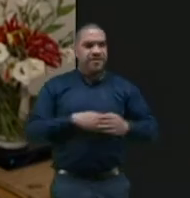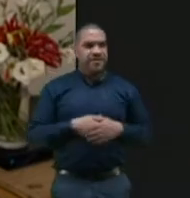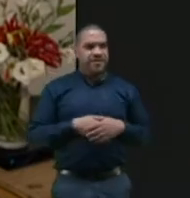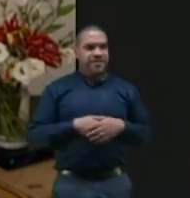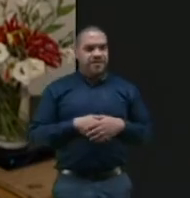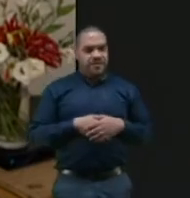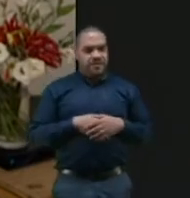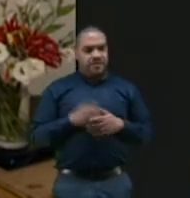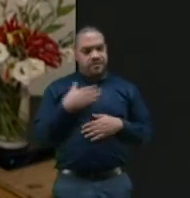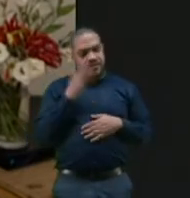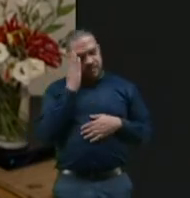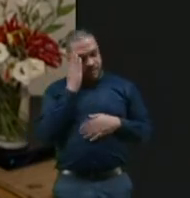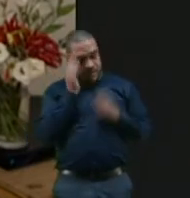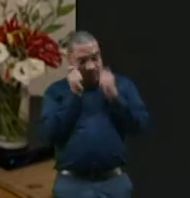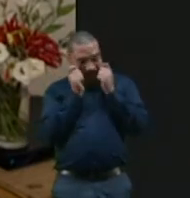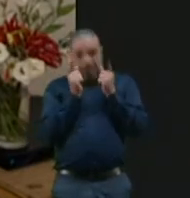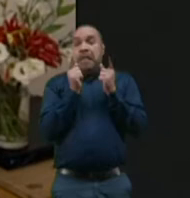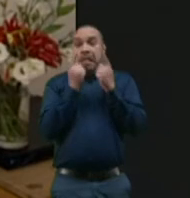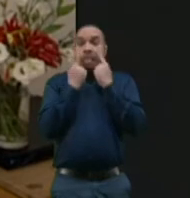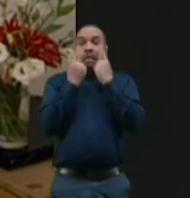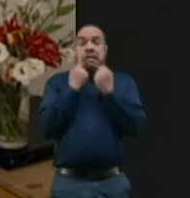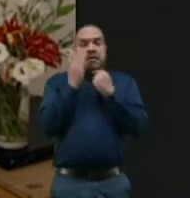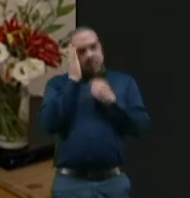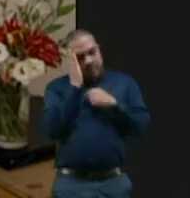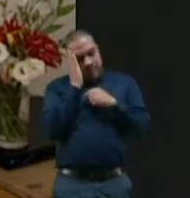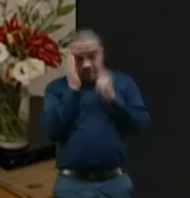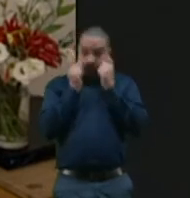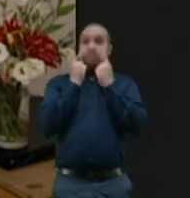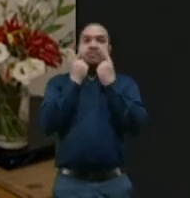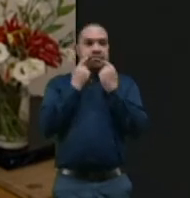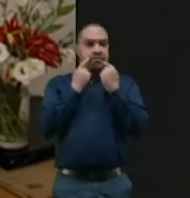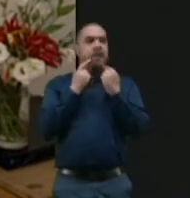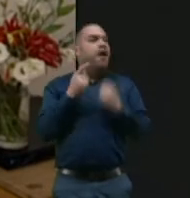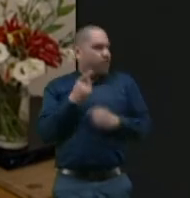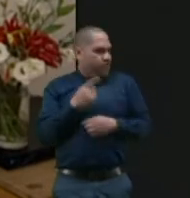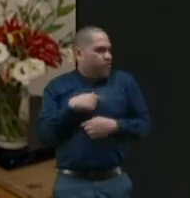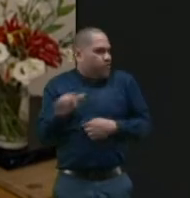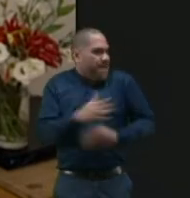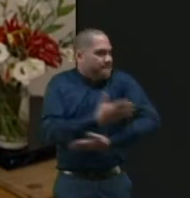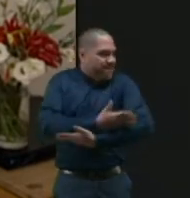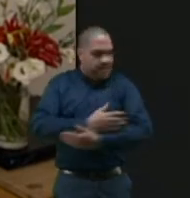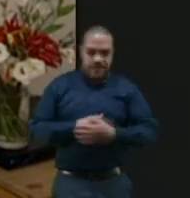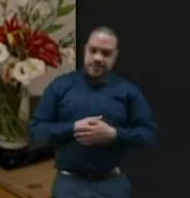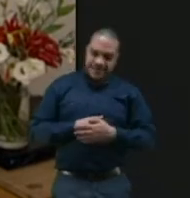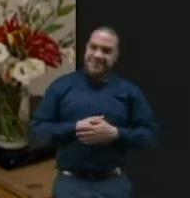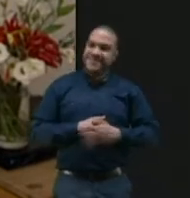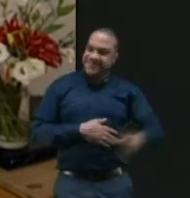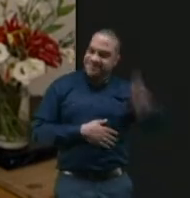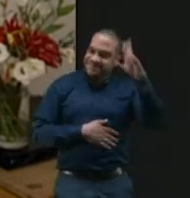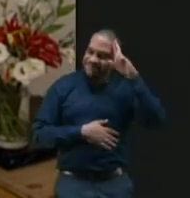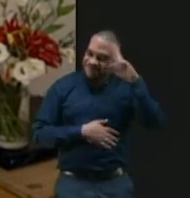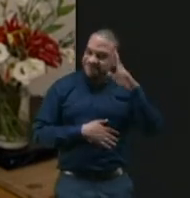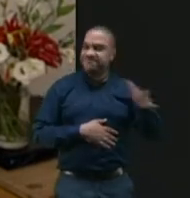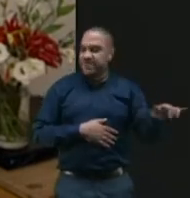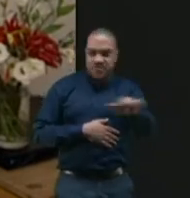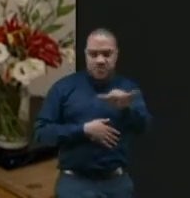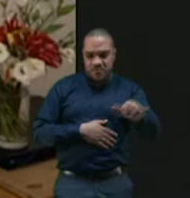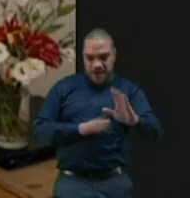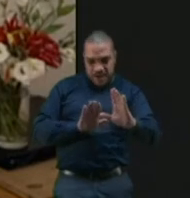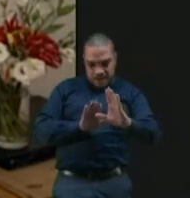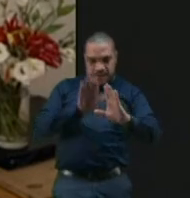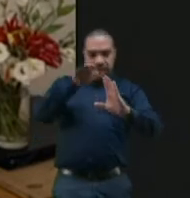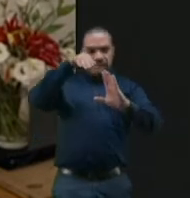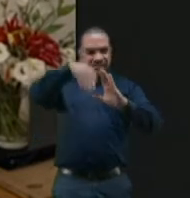llorar. Y esto es en verdad la realidad de este viaje de montañas rusas. Y es lo que vemos.